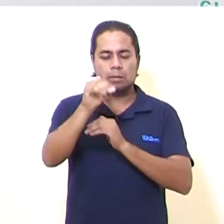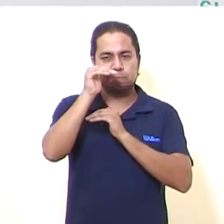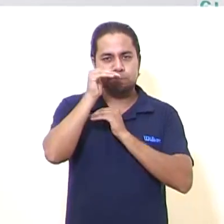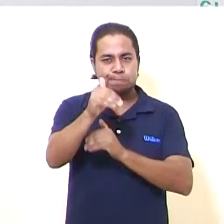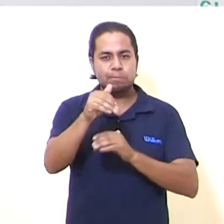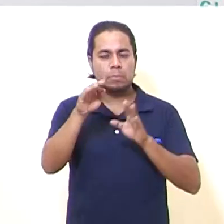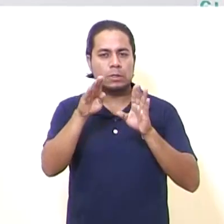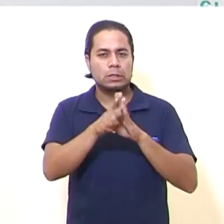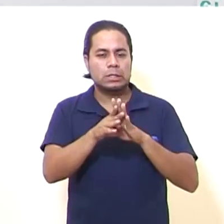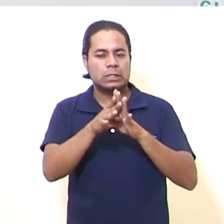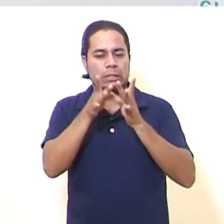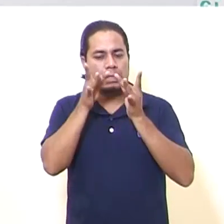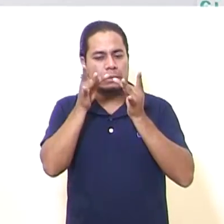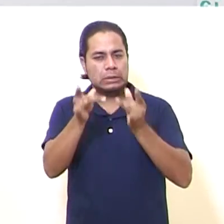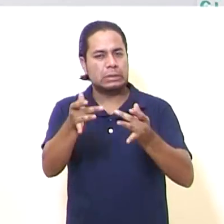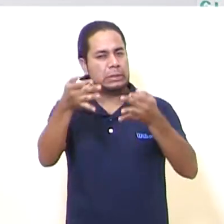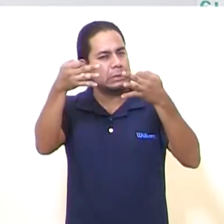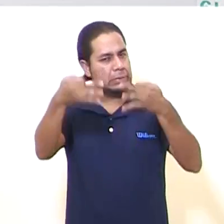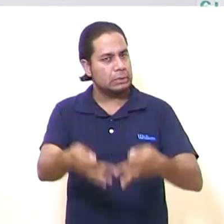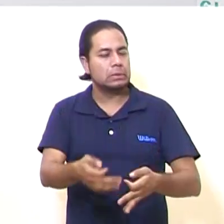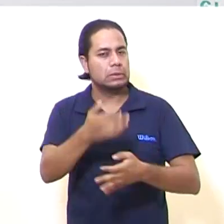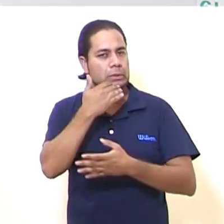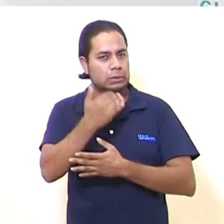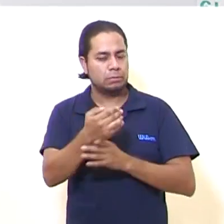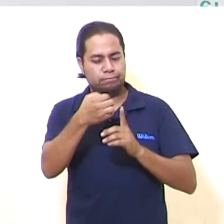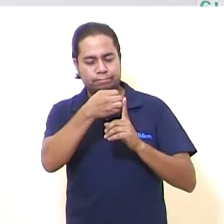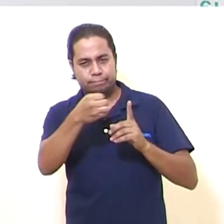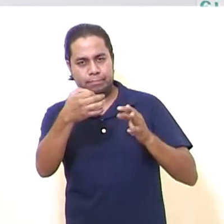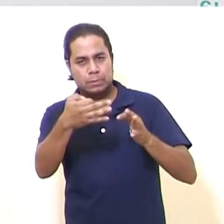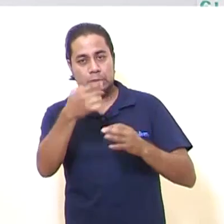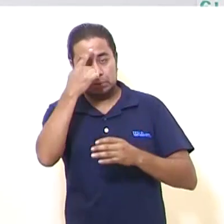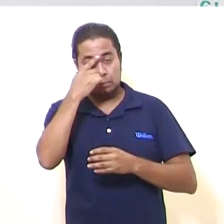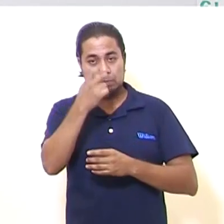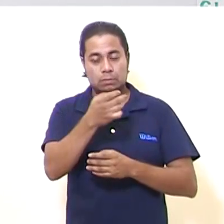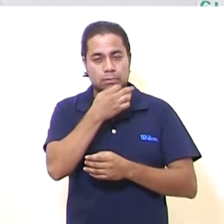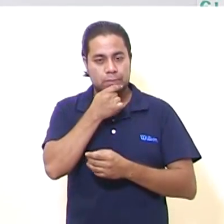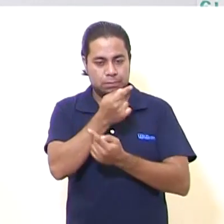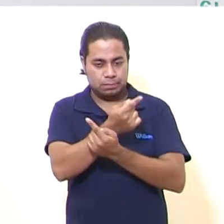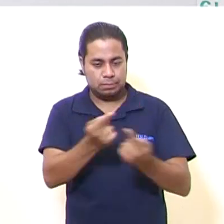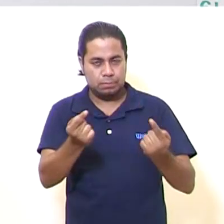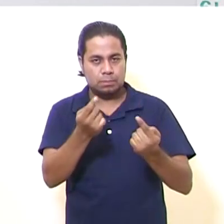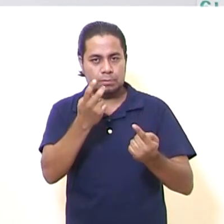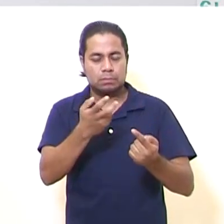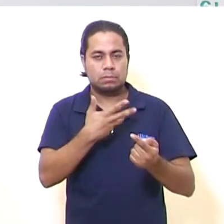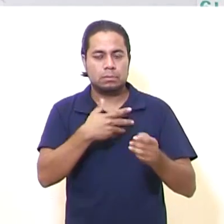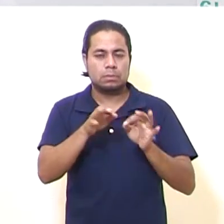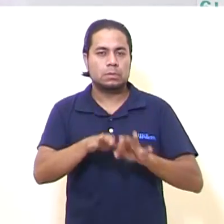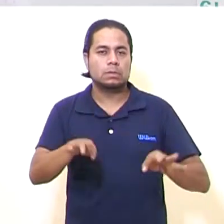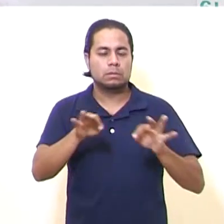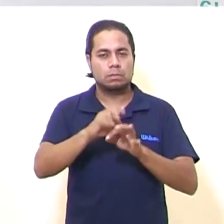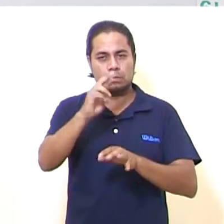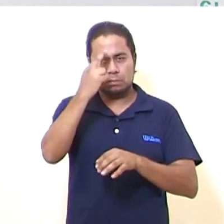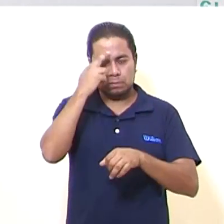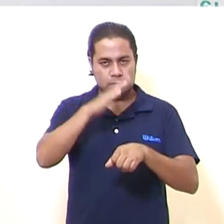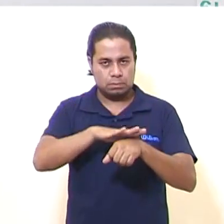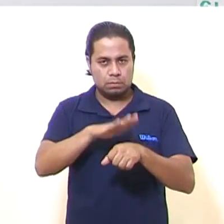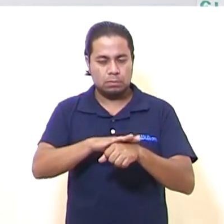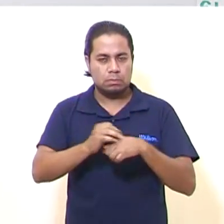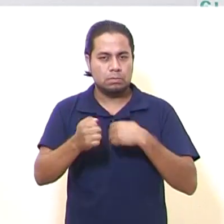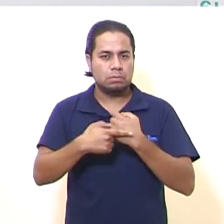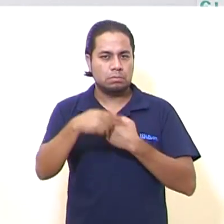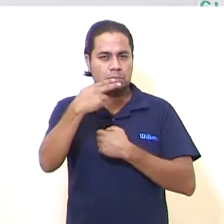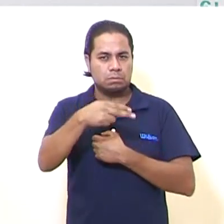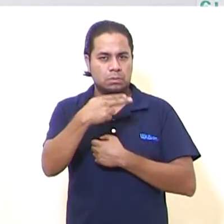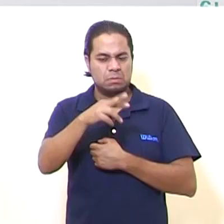de forma correcta. Para ello, niños y niñas, es importante que recuerden que hay algo que se llama